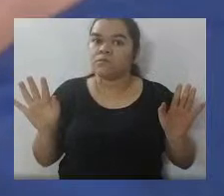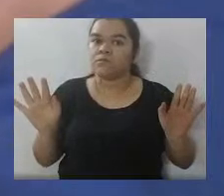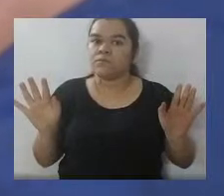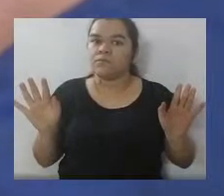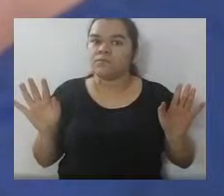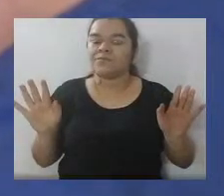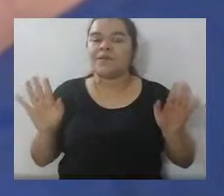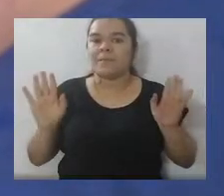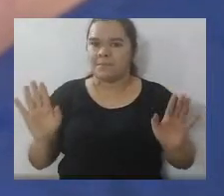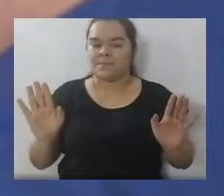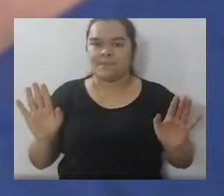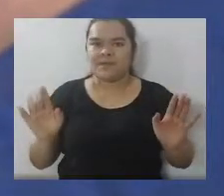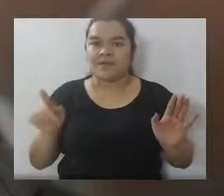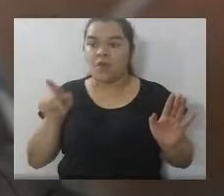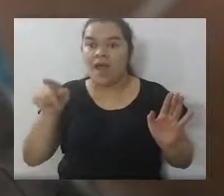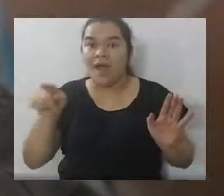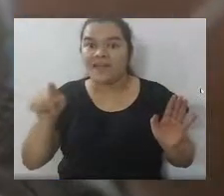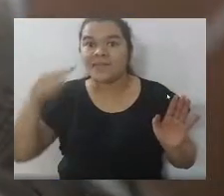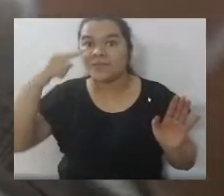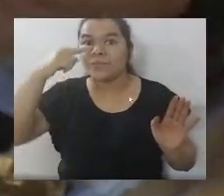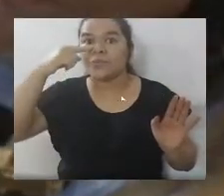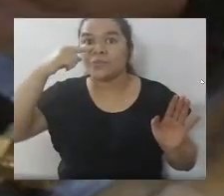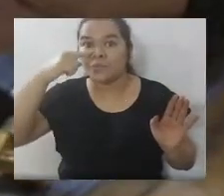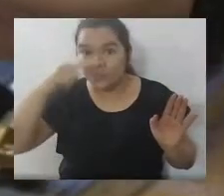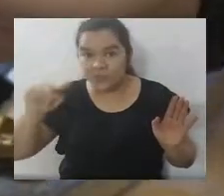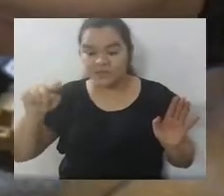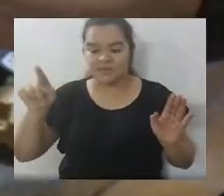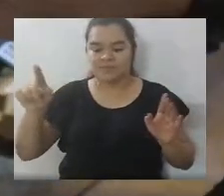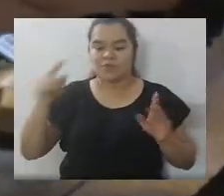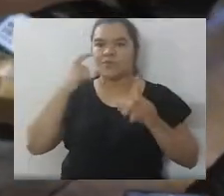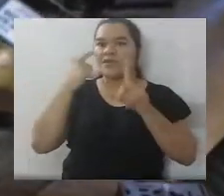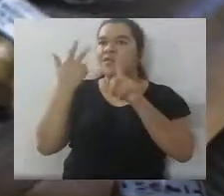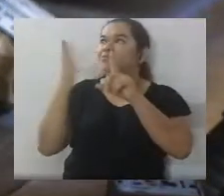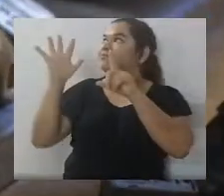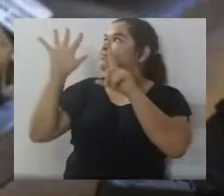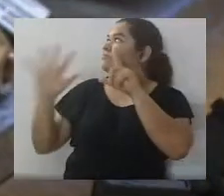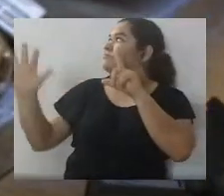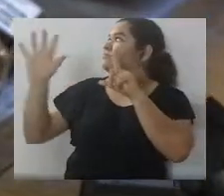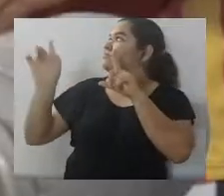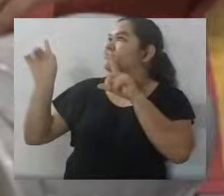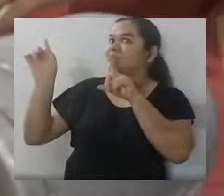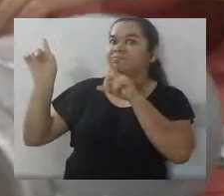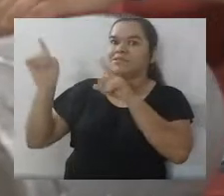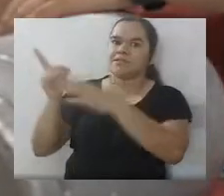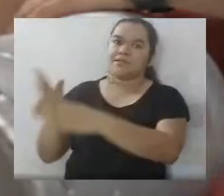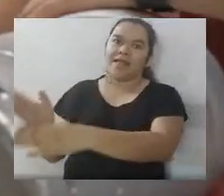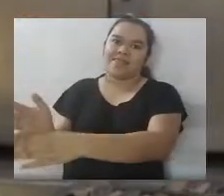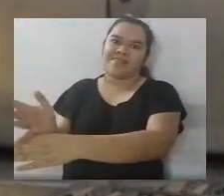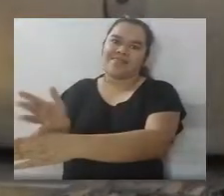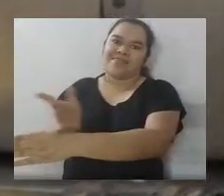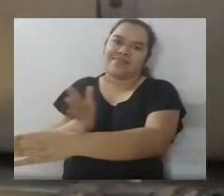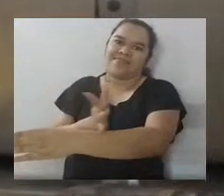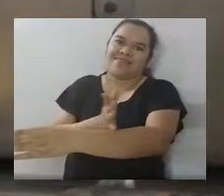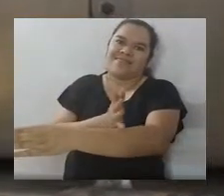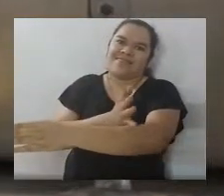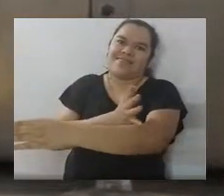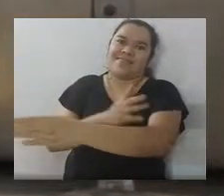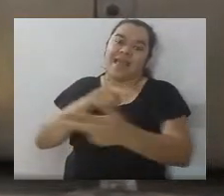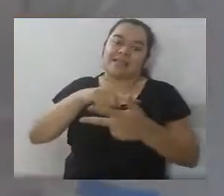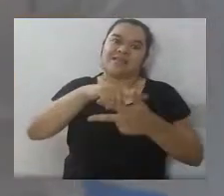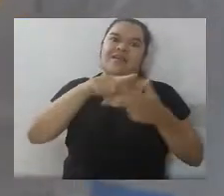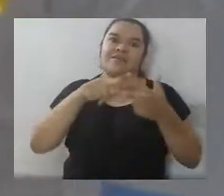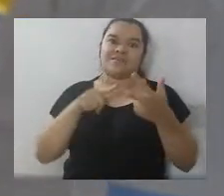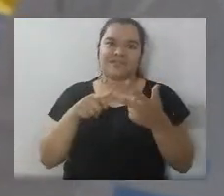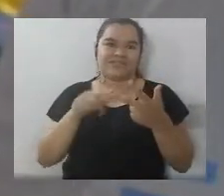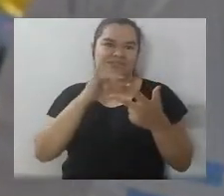Para darles un panorama, para llegar a lo que ustedes están viendo en pantalla, hay que recorrer el ciclo